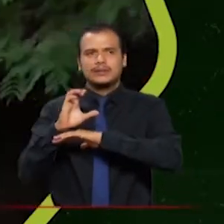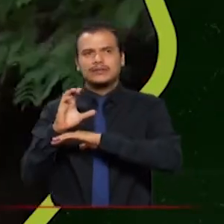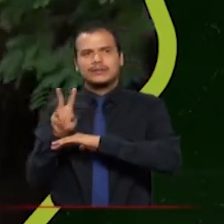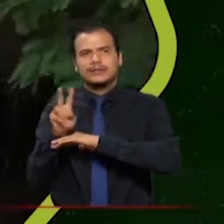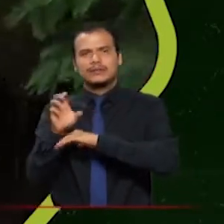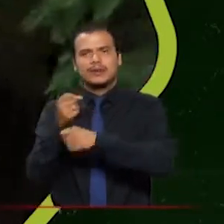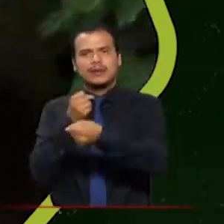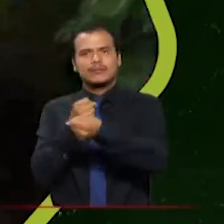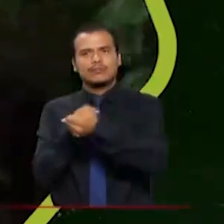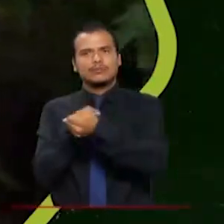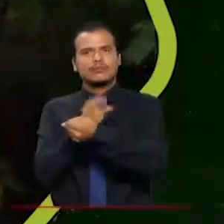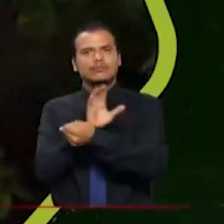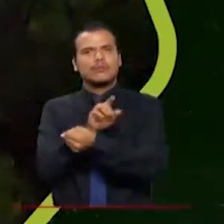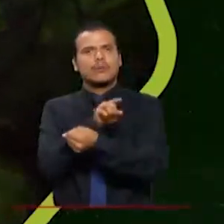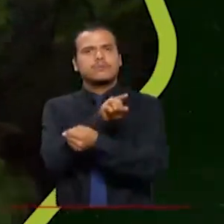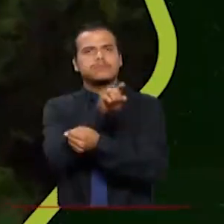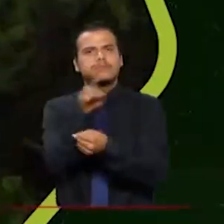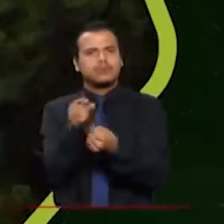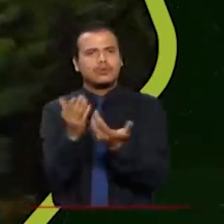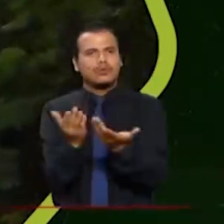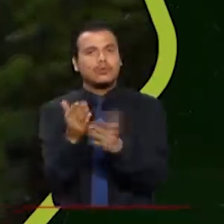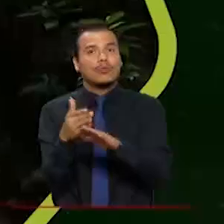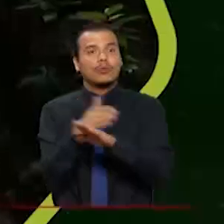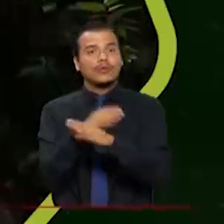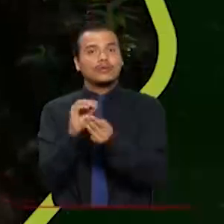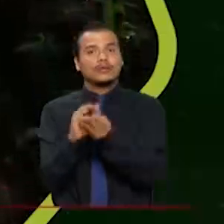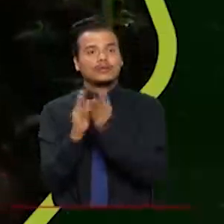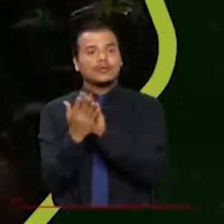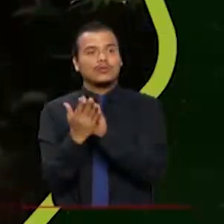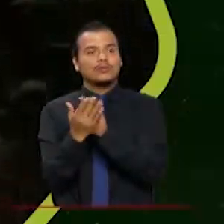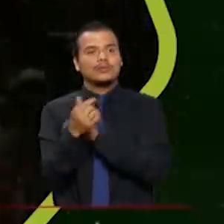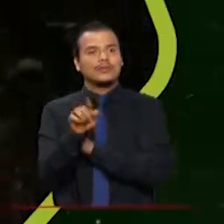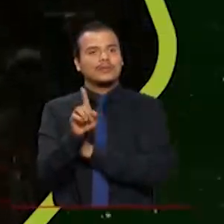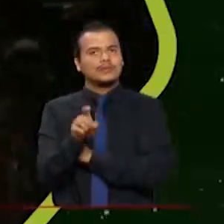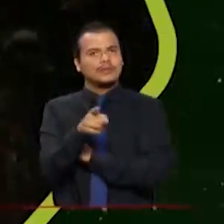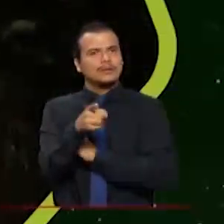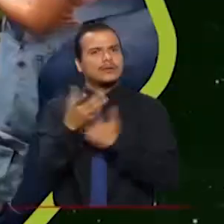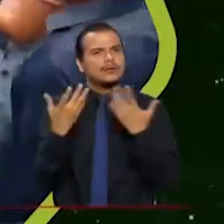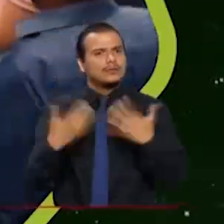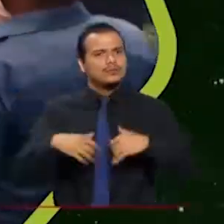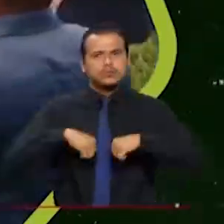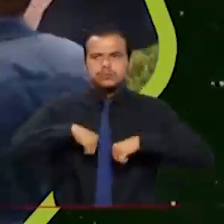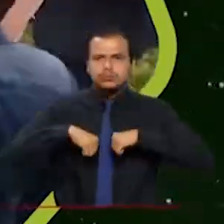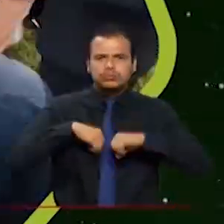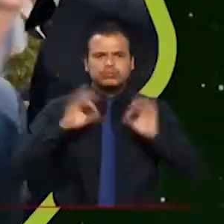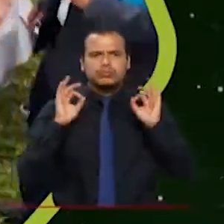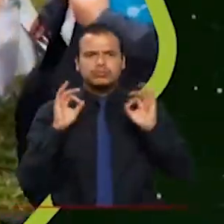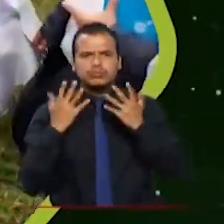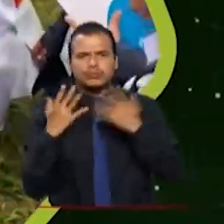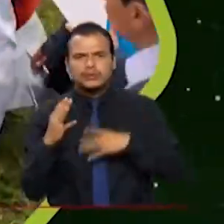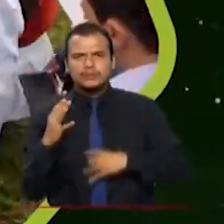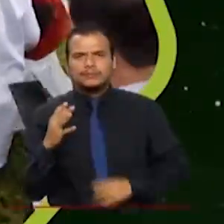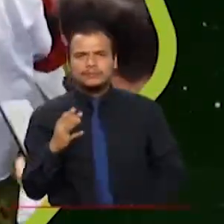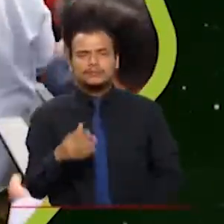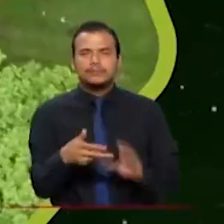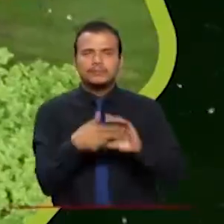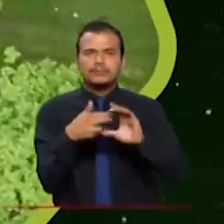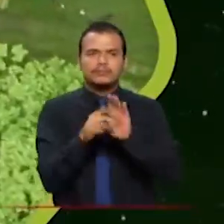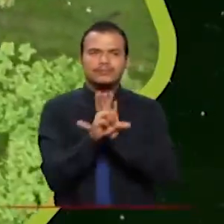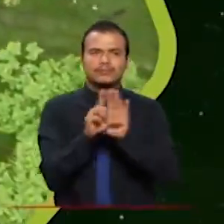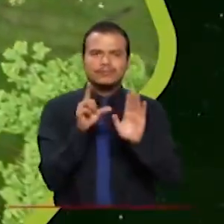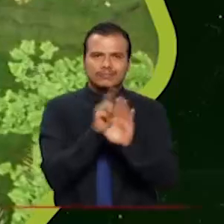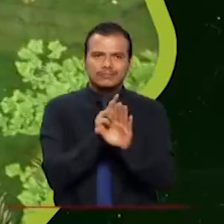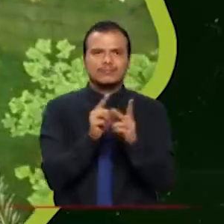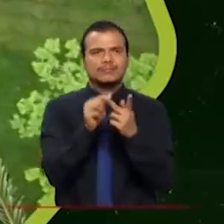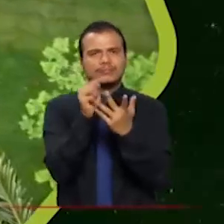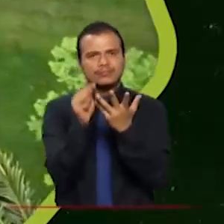líder en sostenibilidad en Colombia de cara a la COP16. La pobreza, la minería ilegal y los cultivos ilícitos, principales factores que afectan la